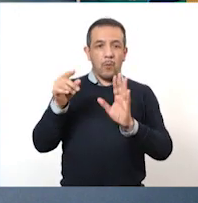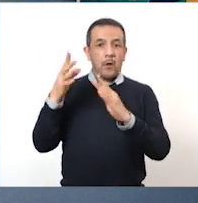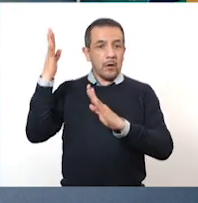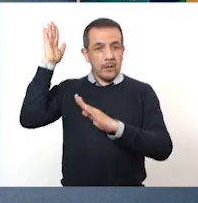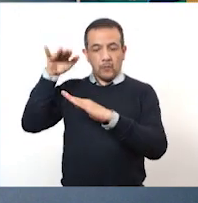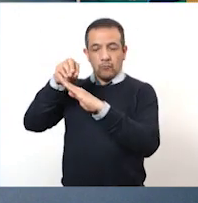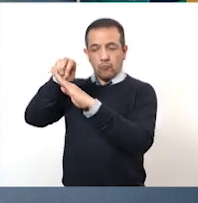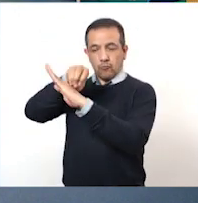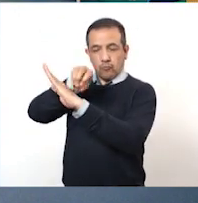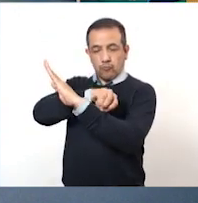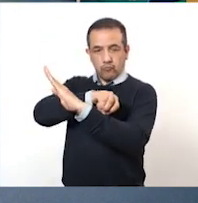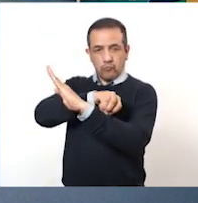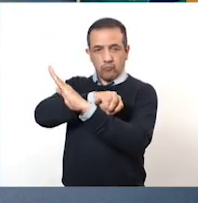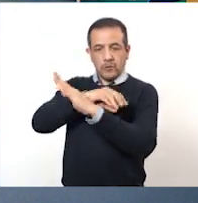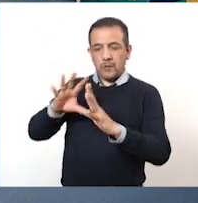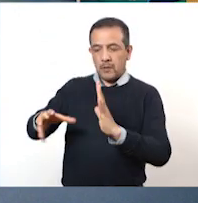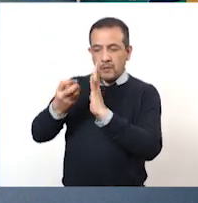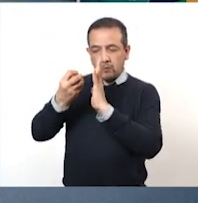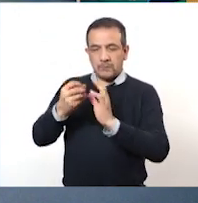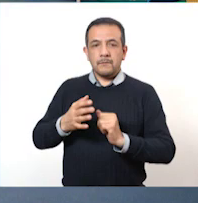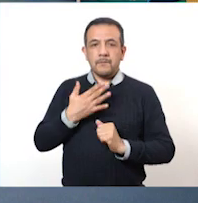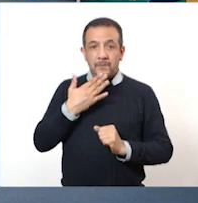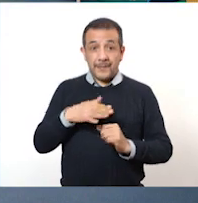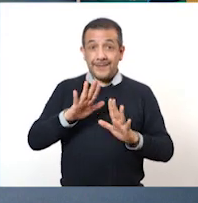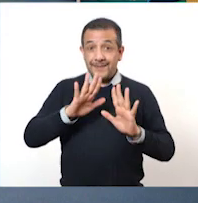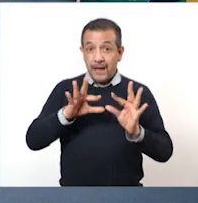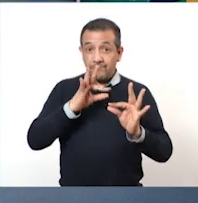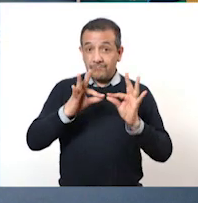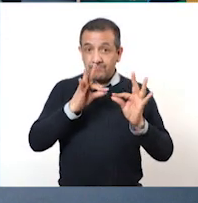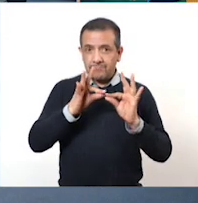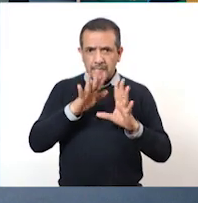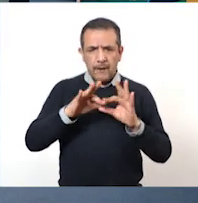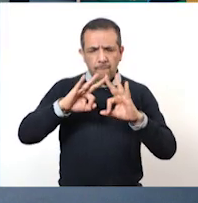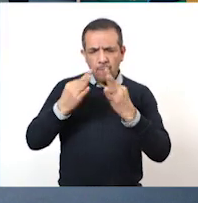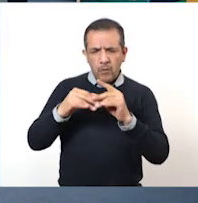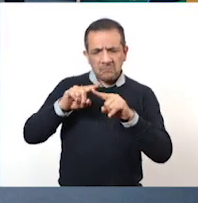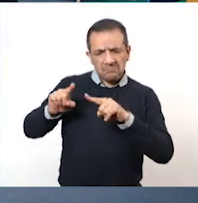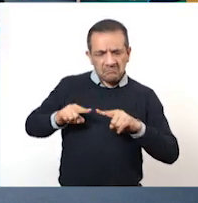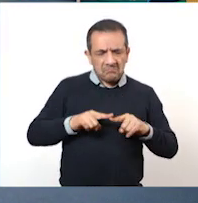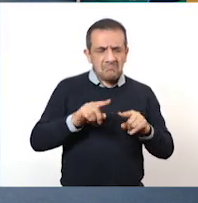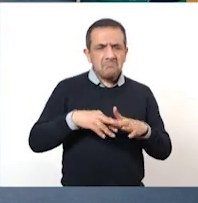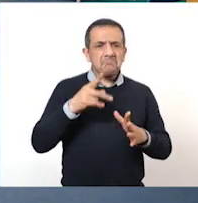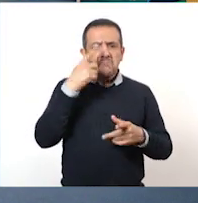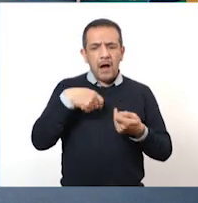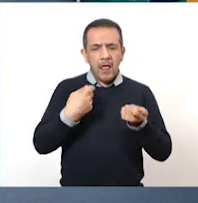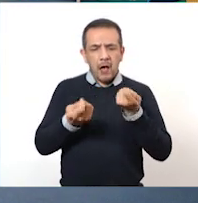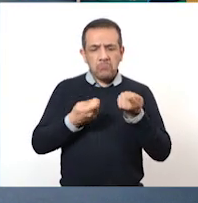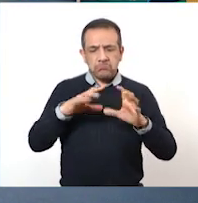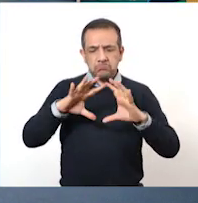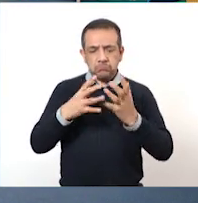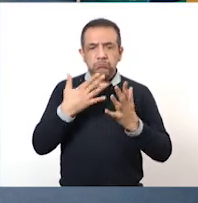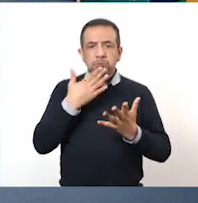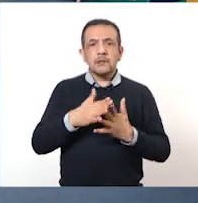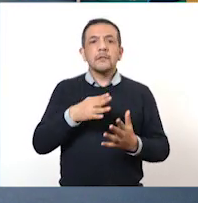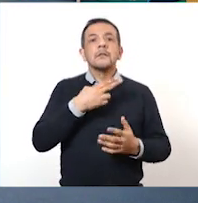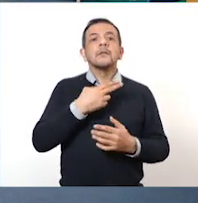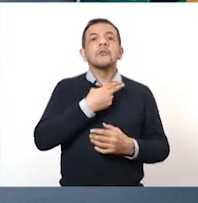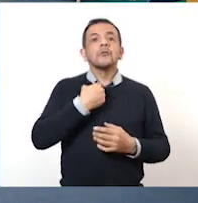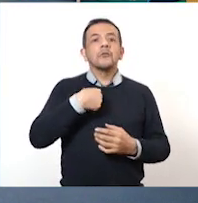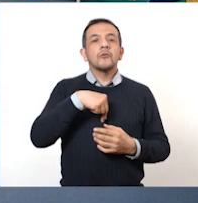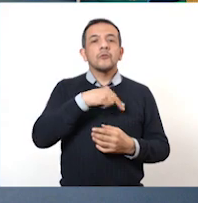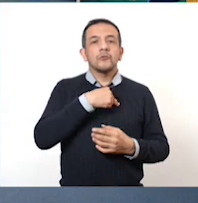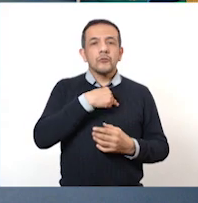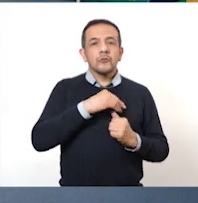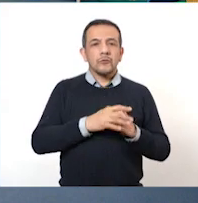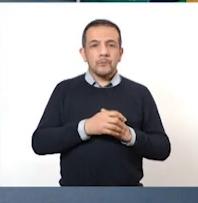Rueda. Bien, muy bien. Perfecto. Muy bien. Ya realizamos diferentes formas de manipularla. Vamos a jugar un juego que se